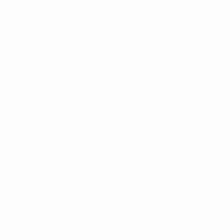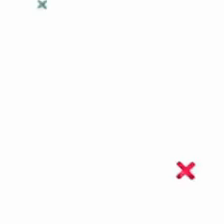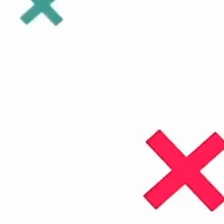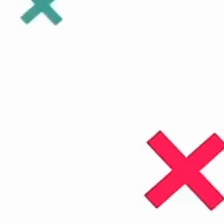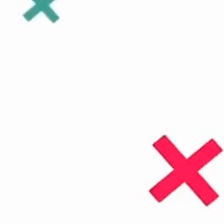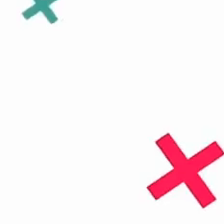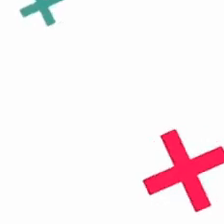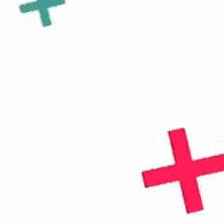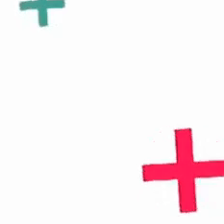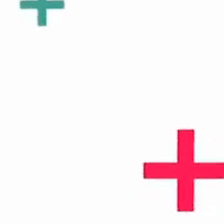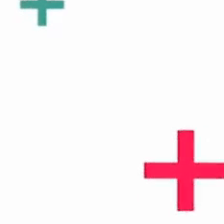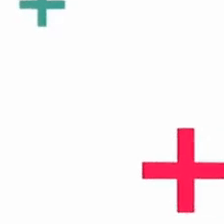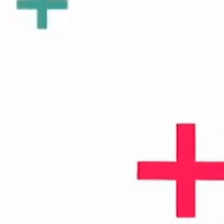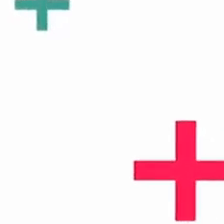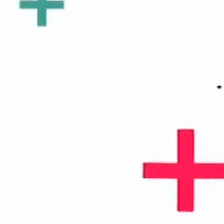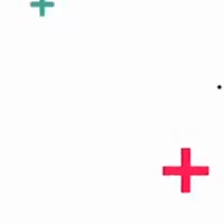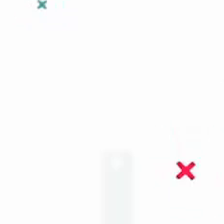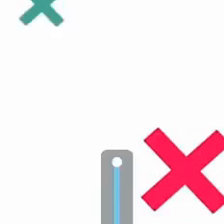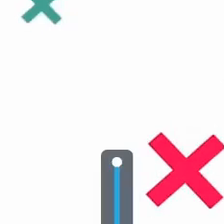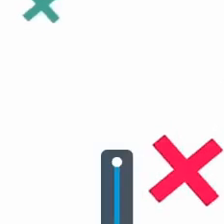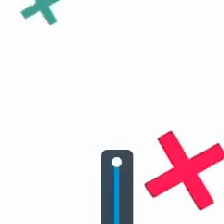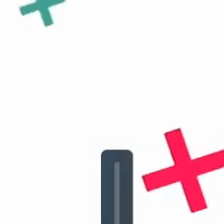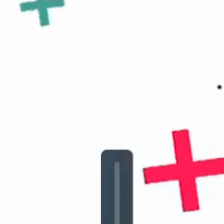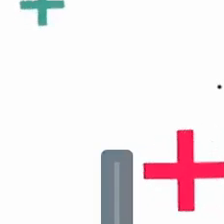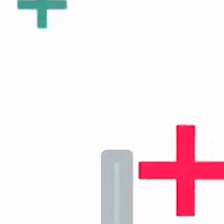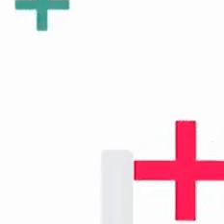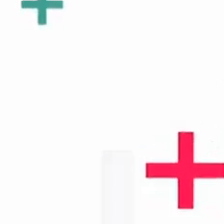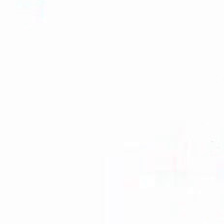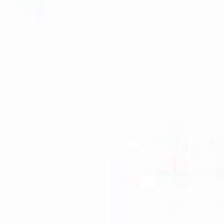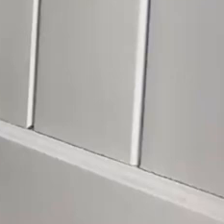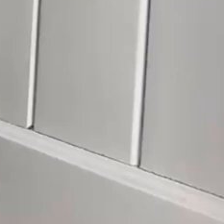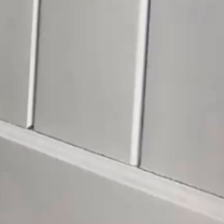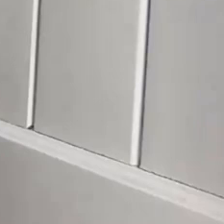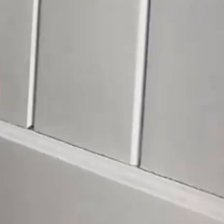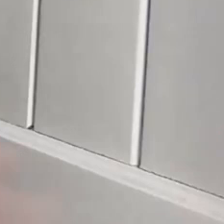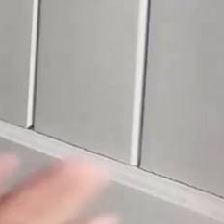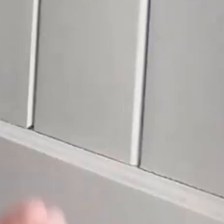En el próximo capítulo de ¿Por qué son?